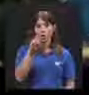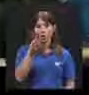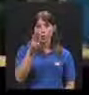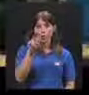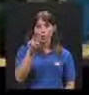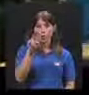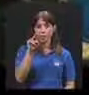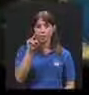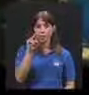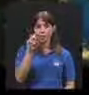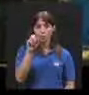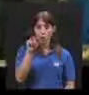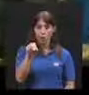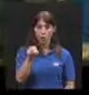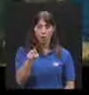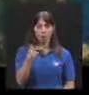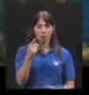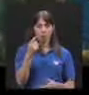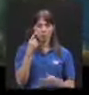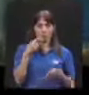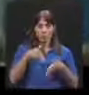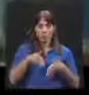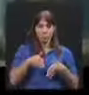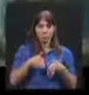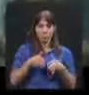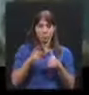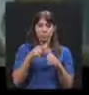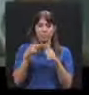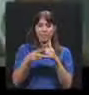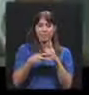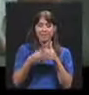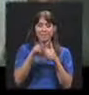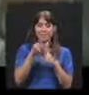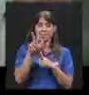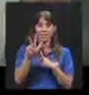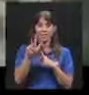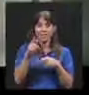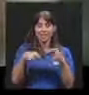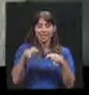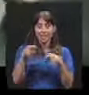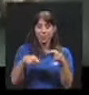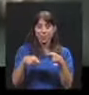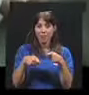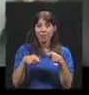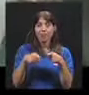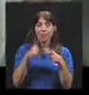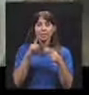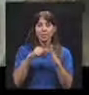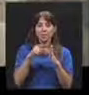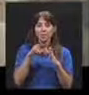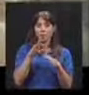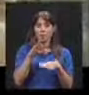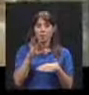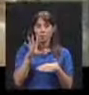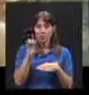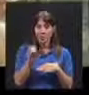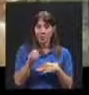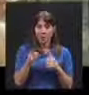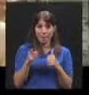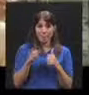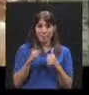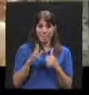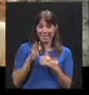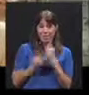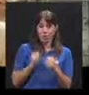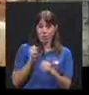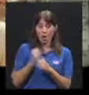Ray Charles Robinson vio la luz por primera vez el 23 de septiembre de 1930. A los 5 años contrajo glaucoma, que le fue